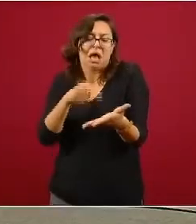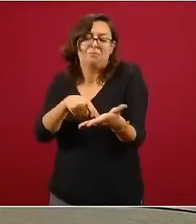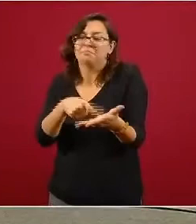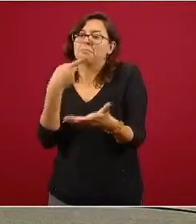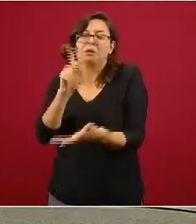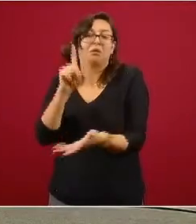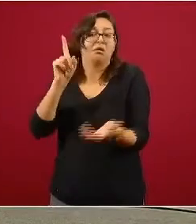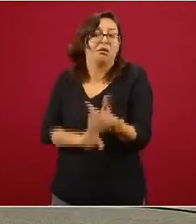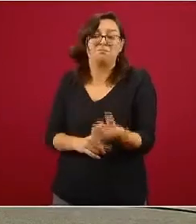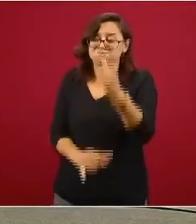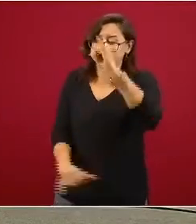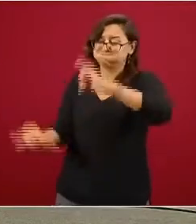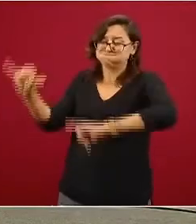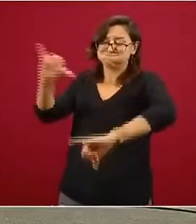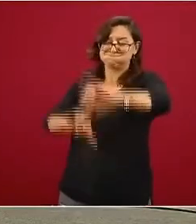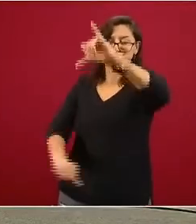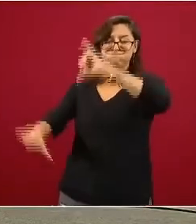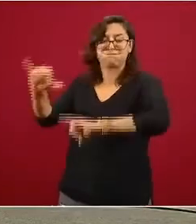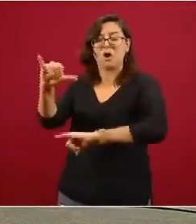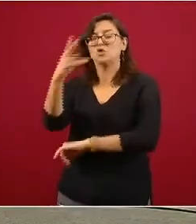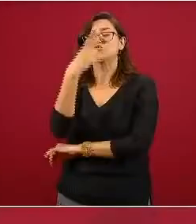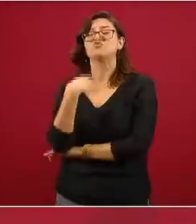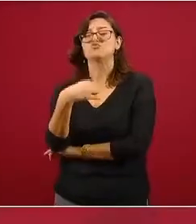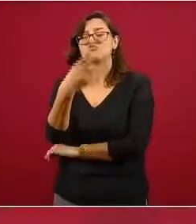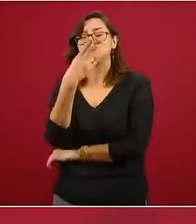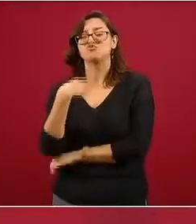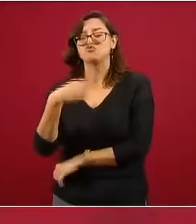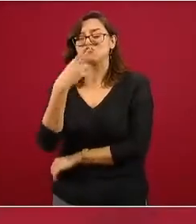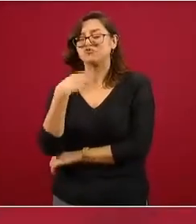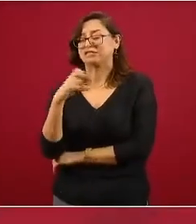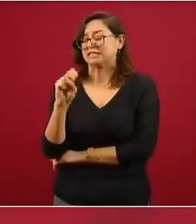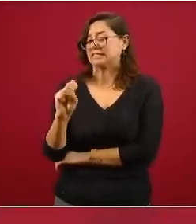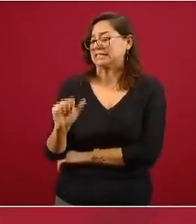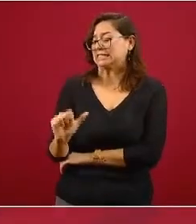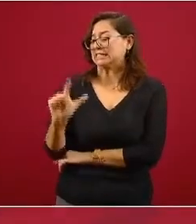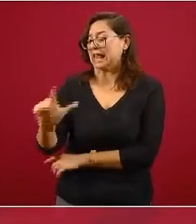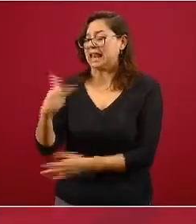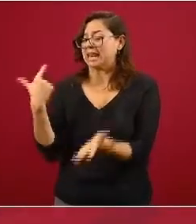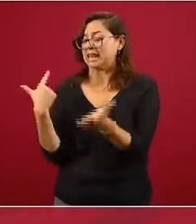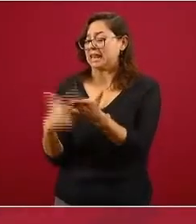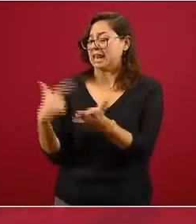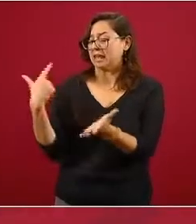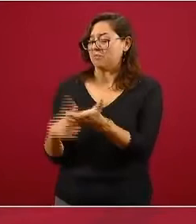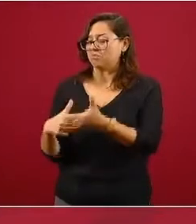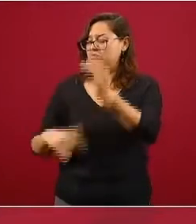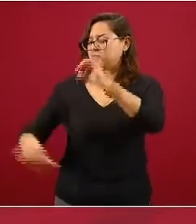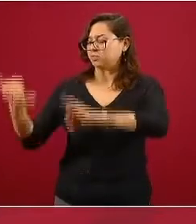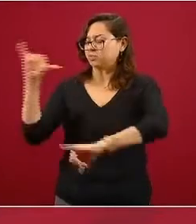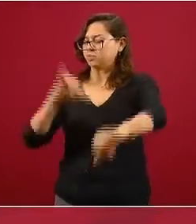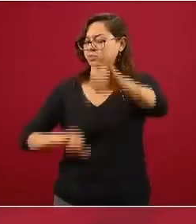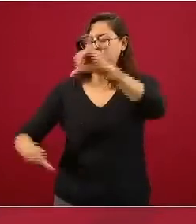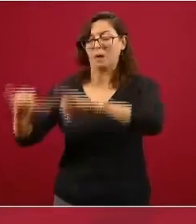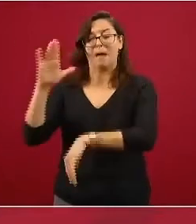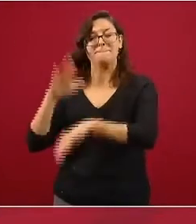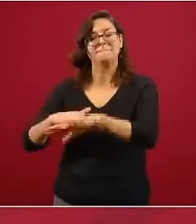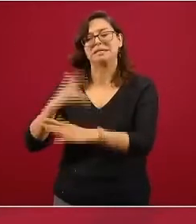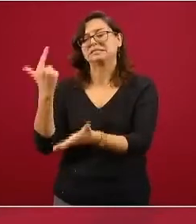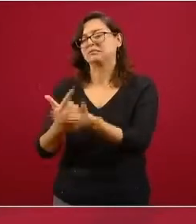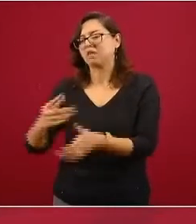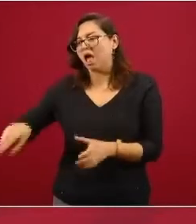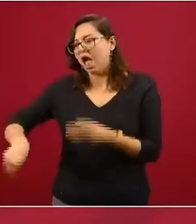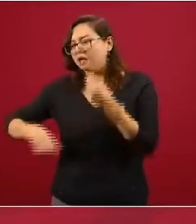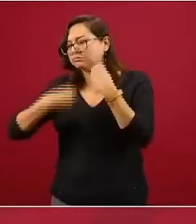componentes químicos, una enorme cantidad de azúcares, de sales, de grasas, que son los 3 factores más